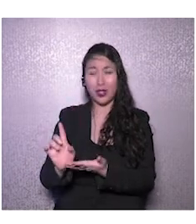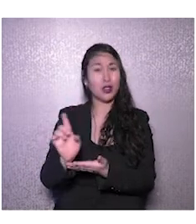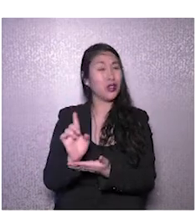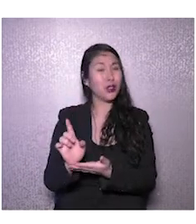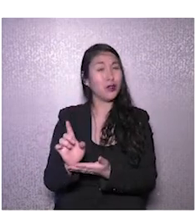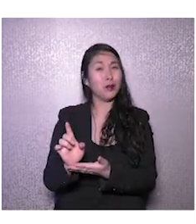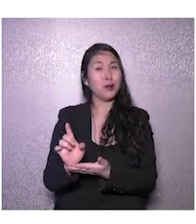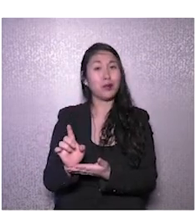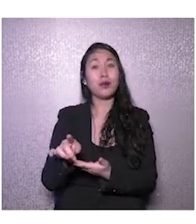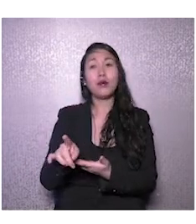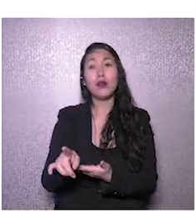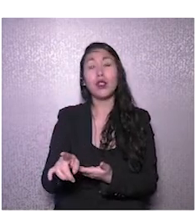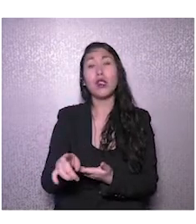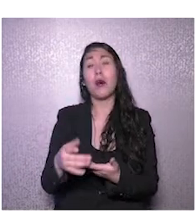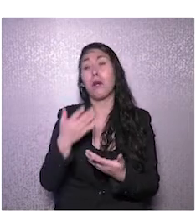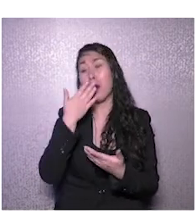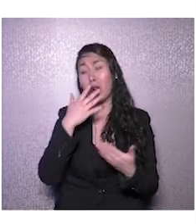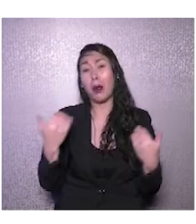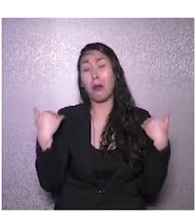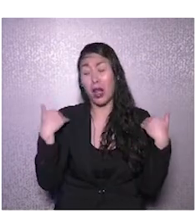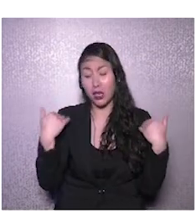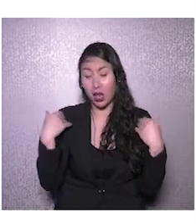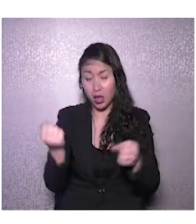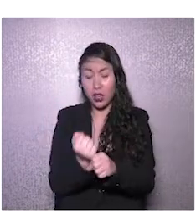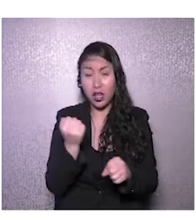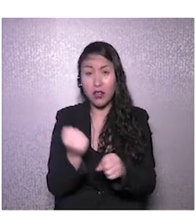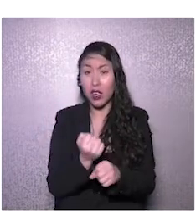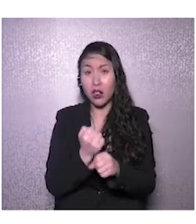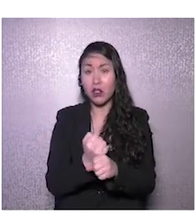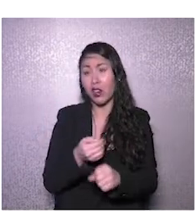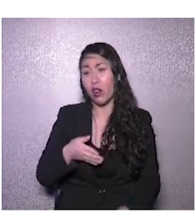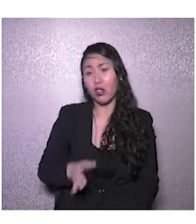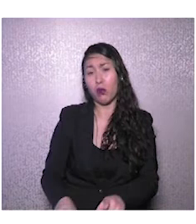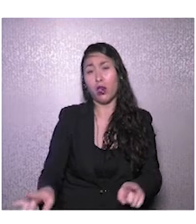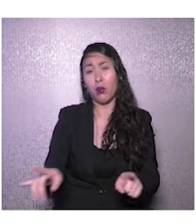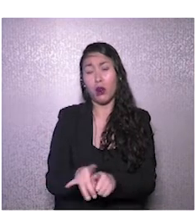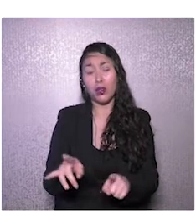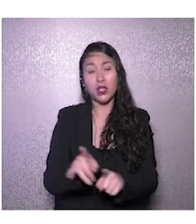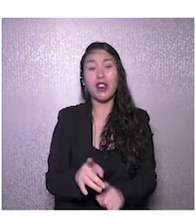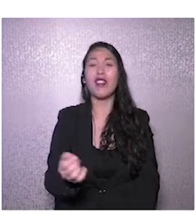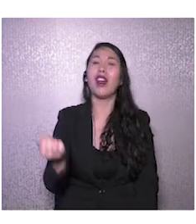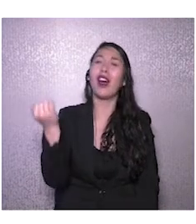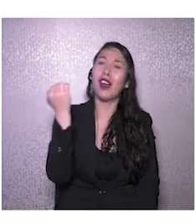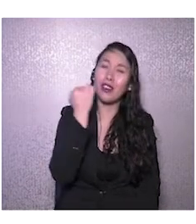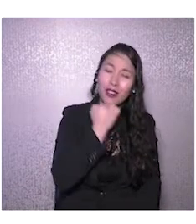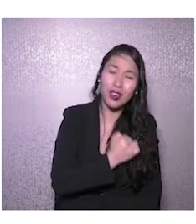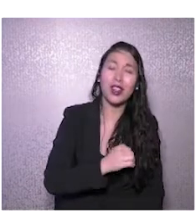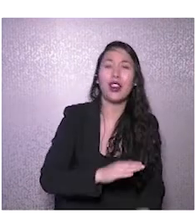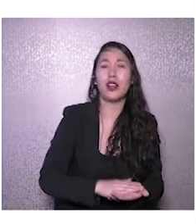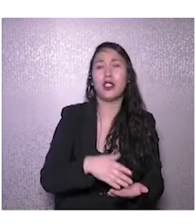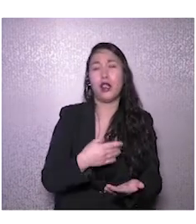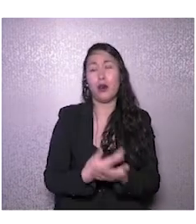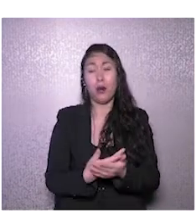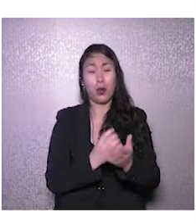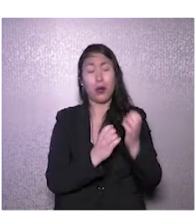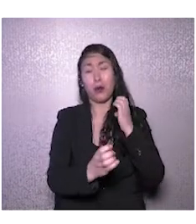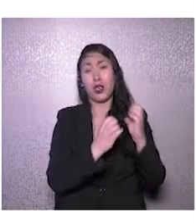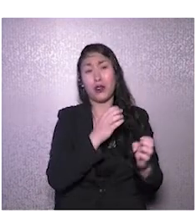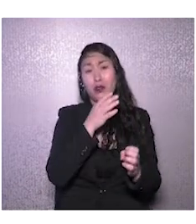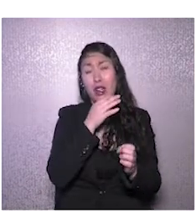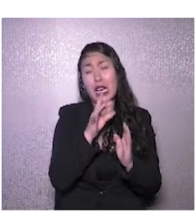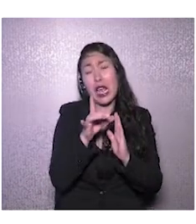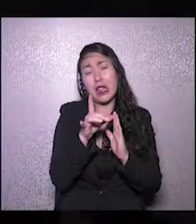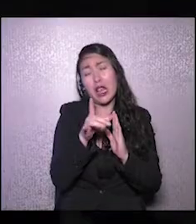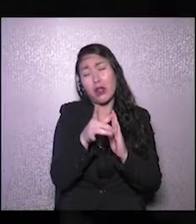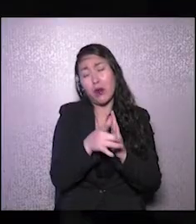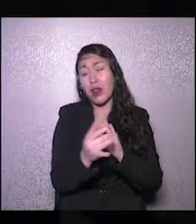demorándose, mucho van a ocurrir, vamos a seguir teniendo ineficiencias en el cuidado de salud, errores debidos a la comunicación, mucha lentitud en la